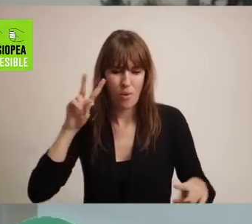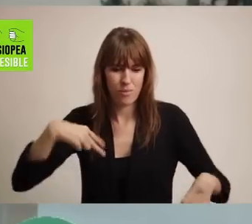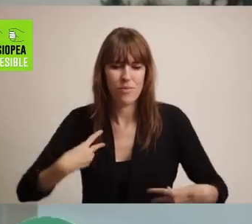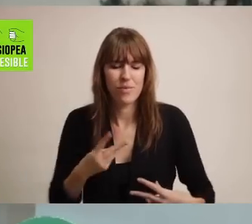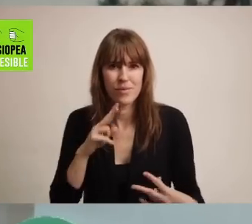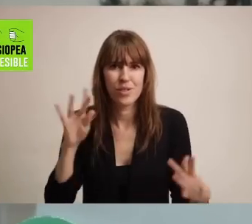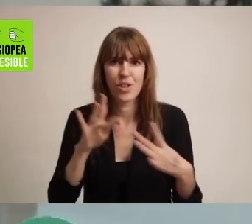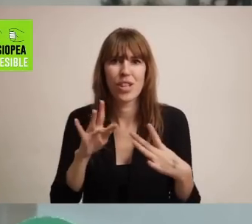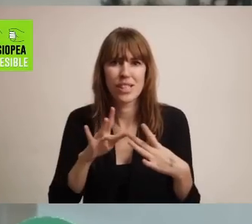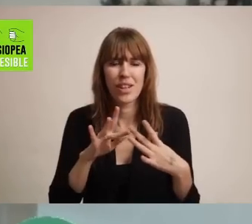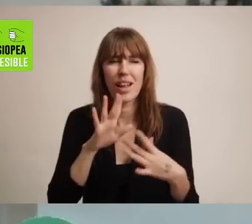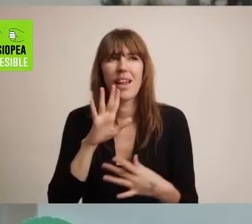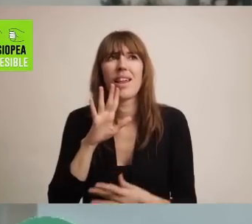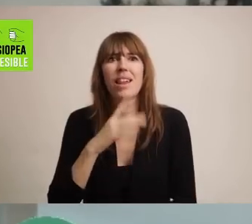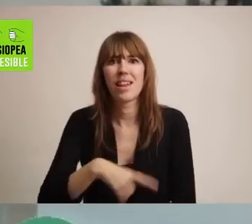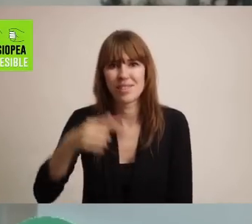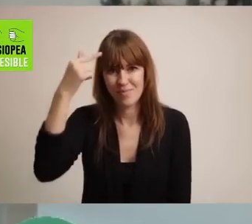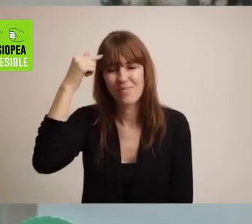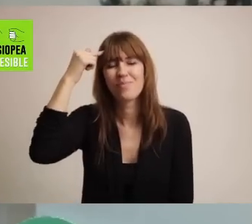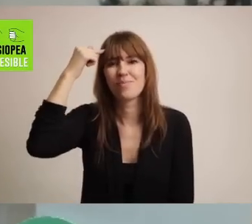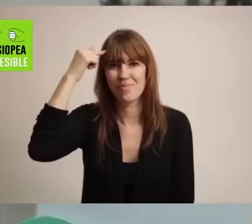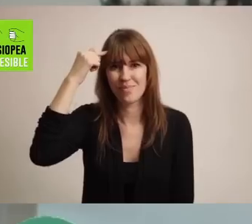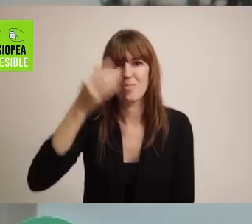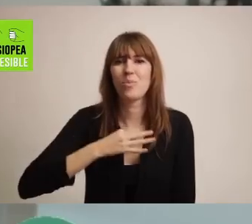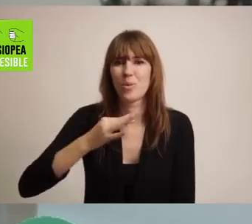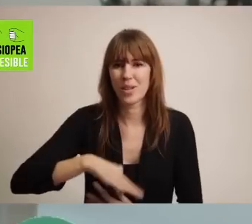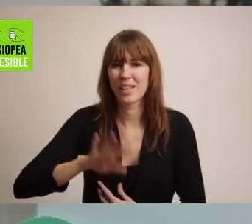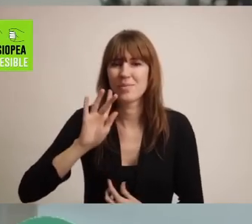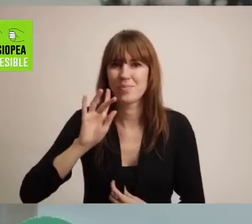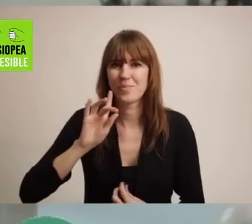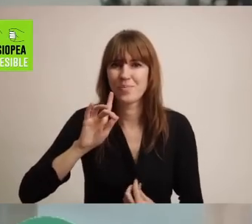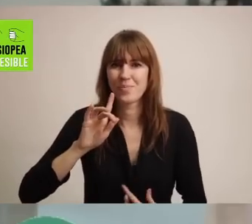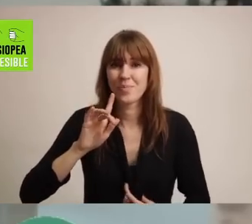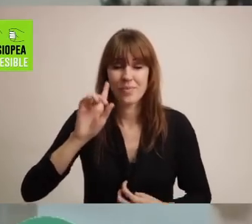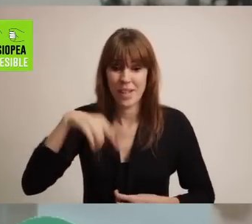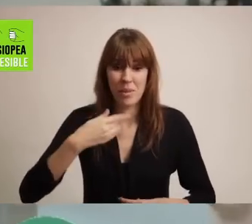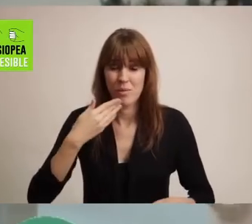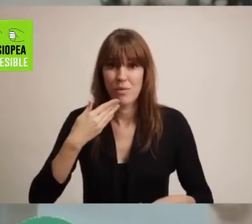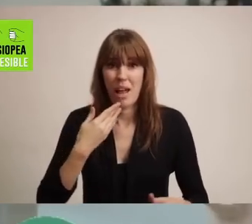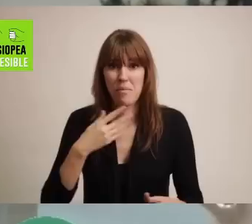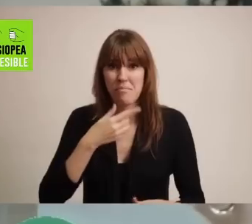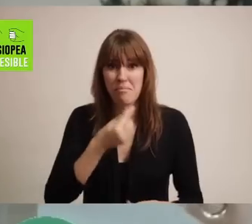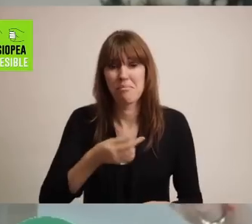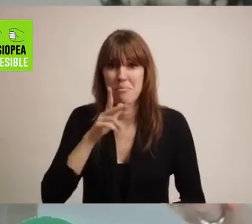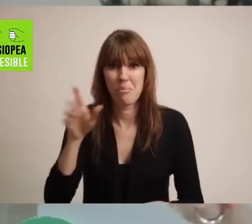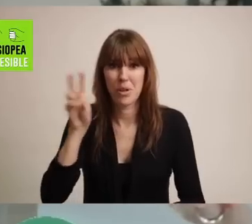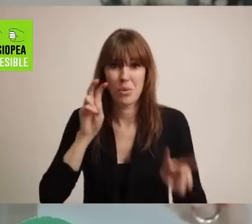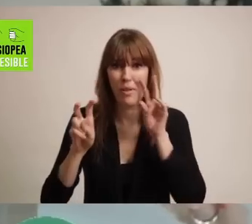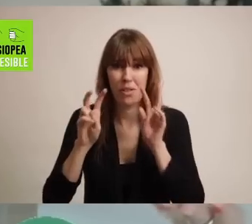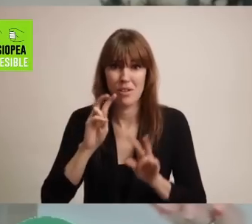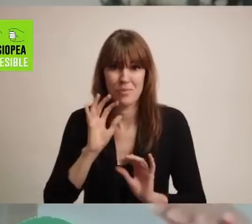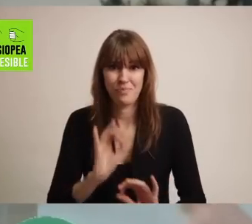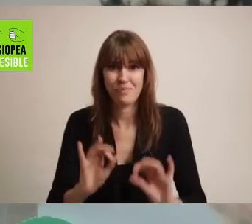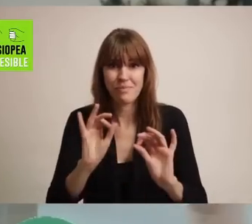podemos entonces recordar y hacerlo por pura intuición. Y si no